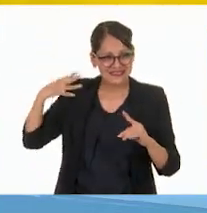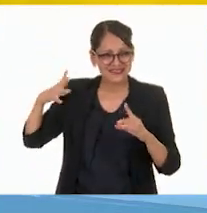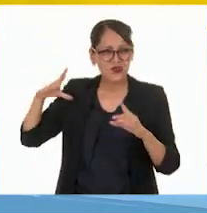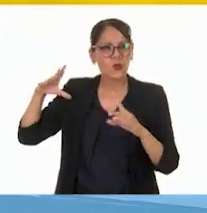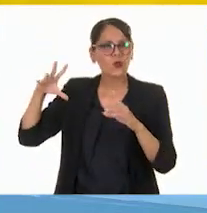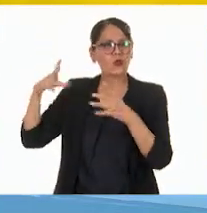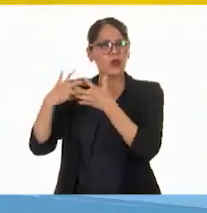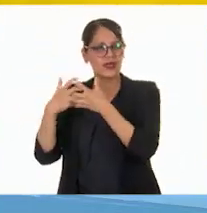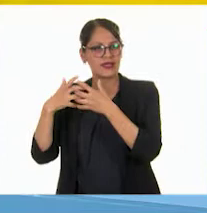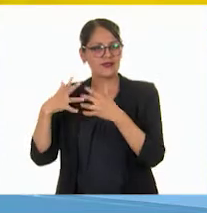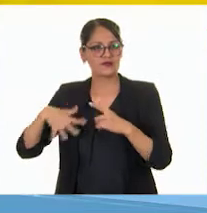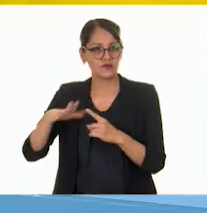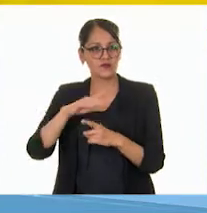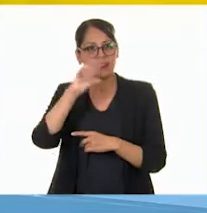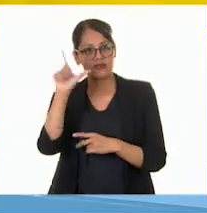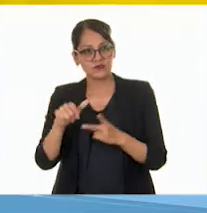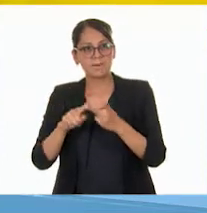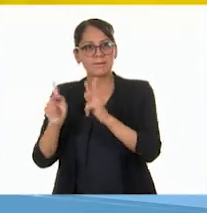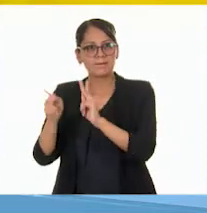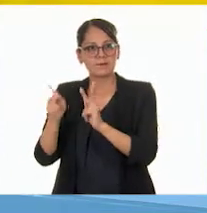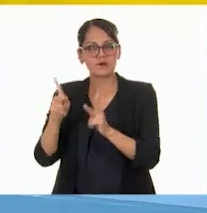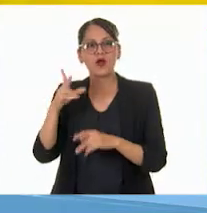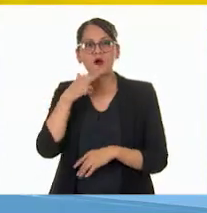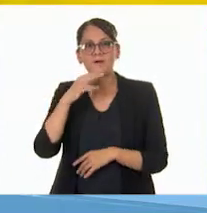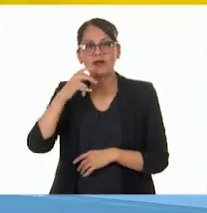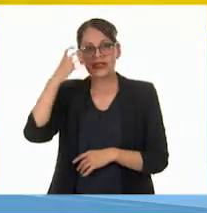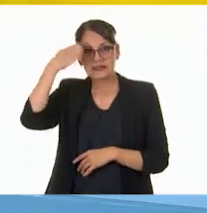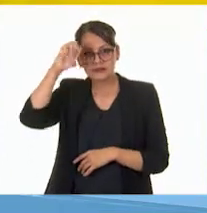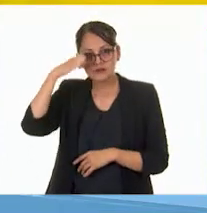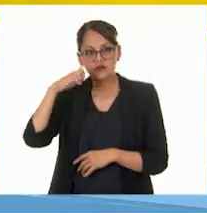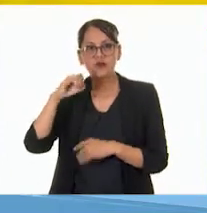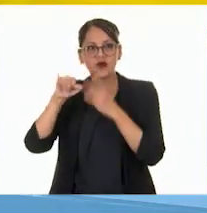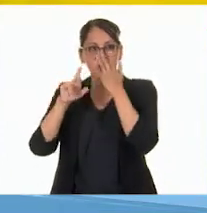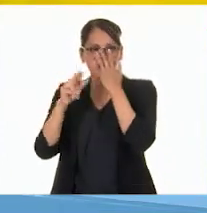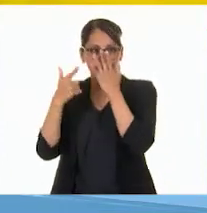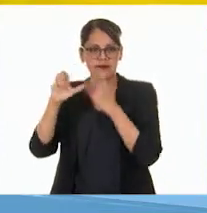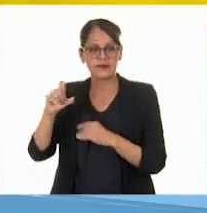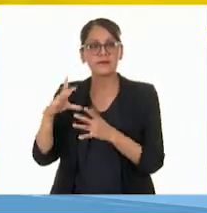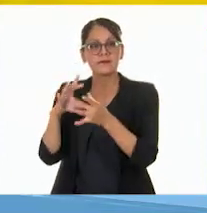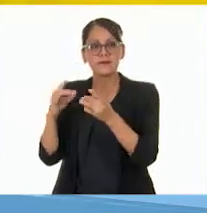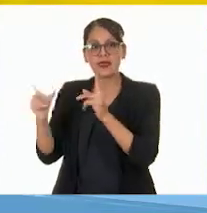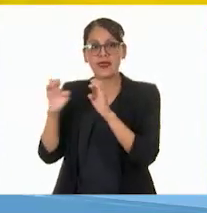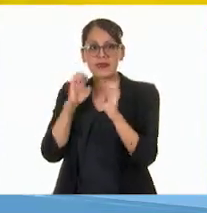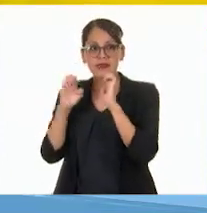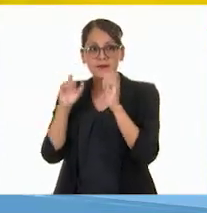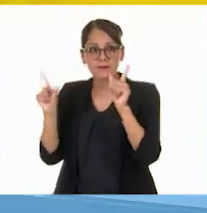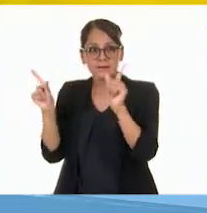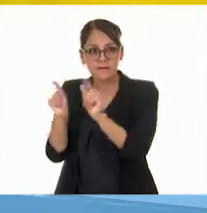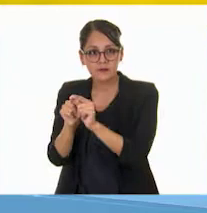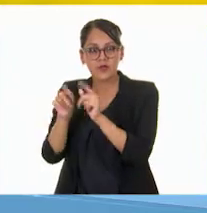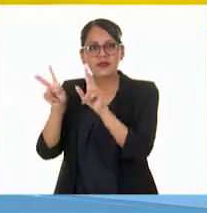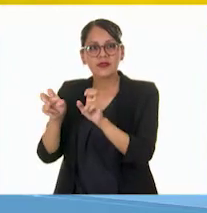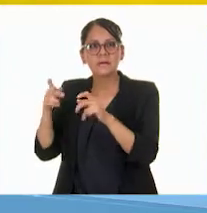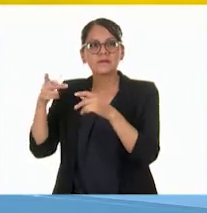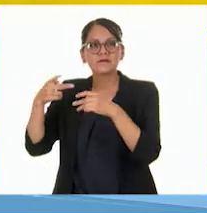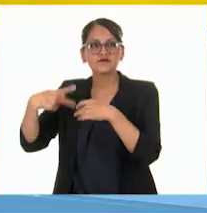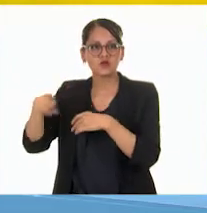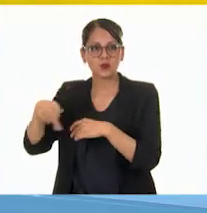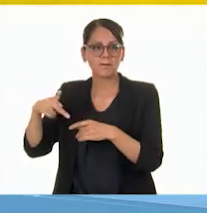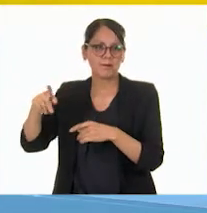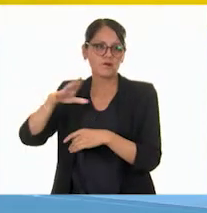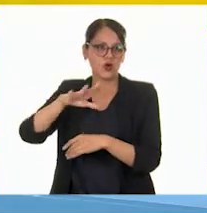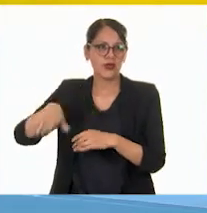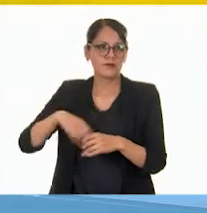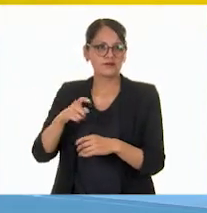para después platicar con el historiador Jorge Trasloeros, quien en una entrevista breve nos habló sobre la importancia de la